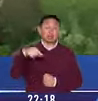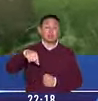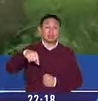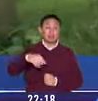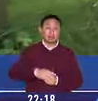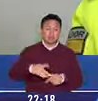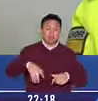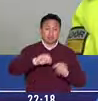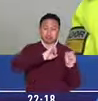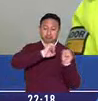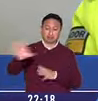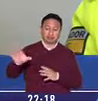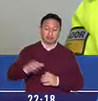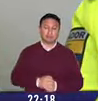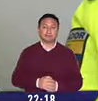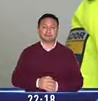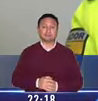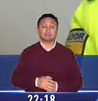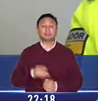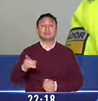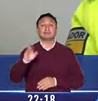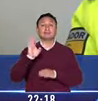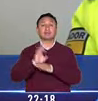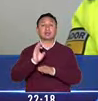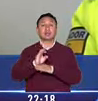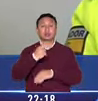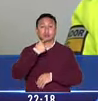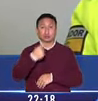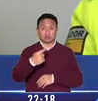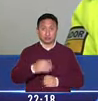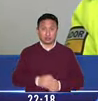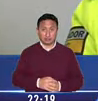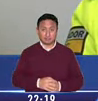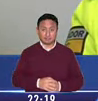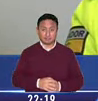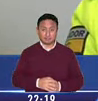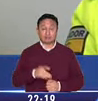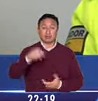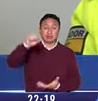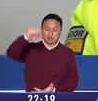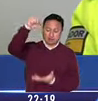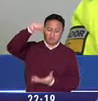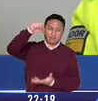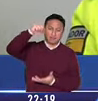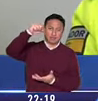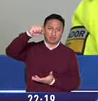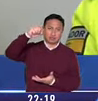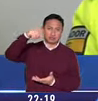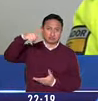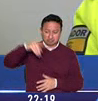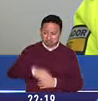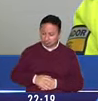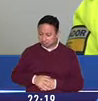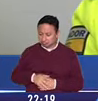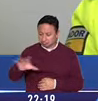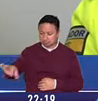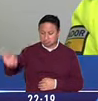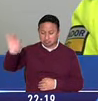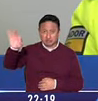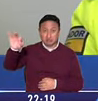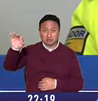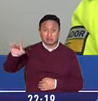arrojada en el lugar. De acuerdo a las versiones, los funcionarios de EMASEO, es una funda que encontraron